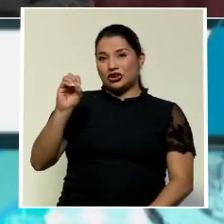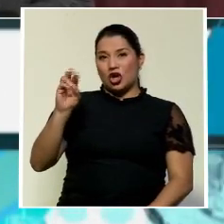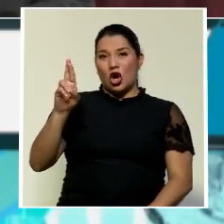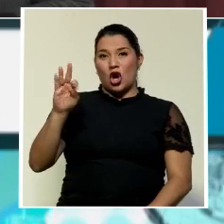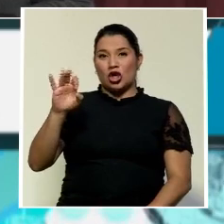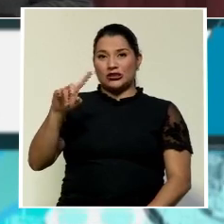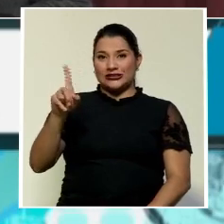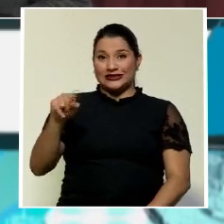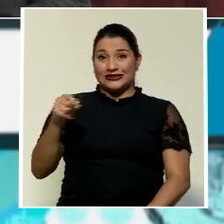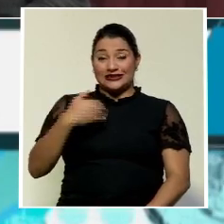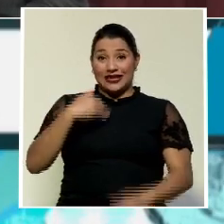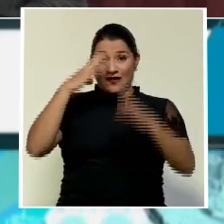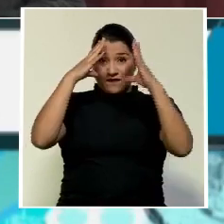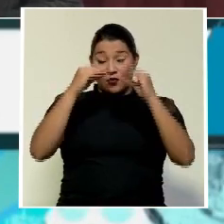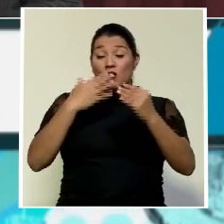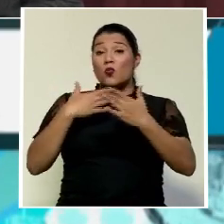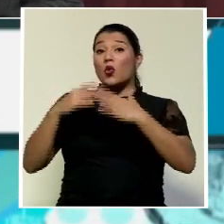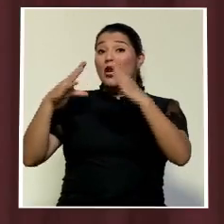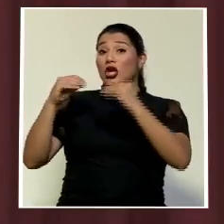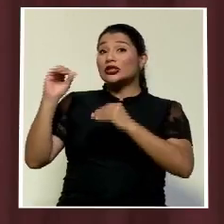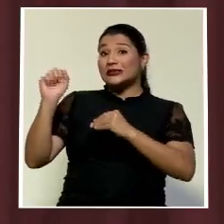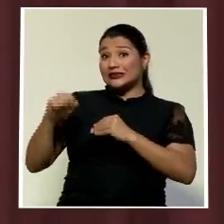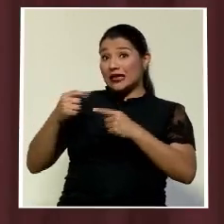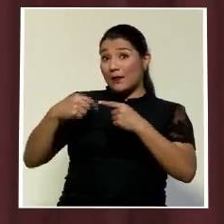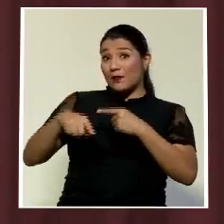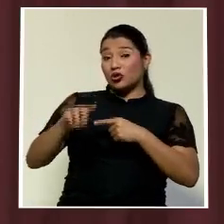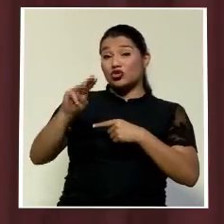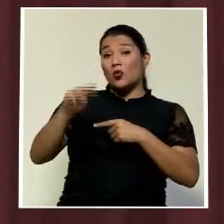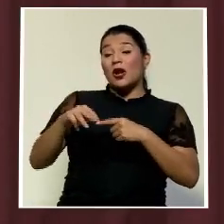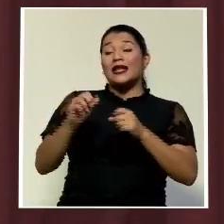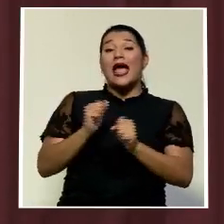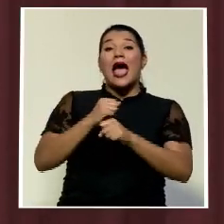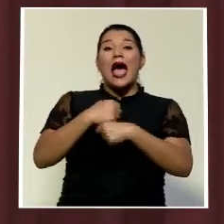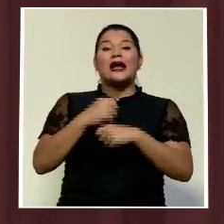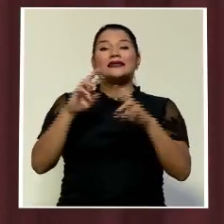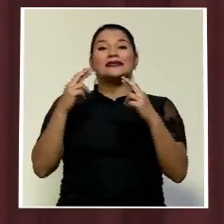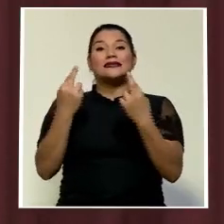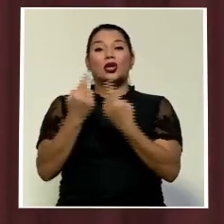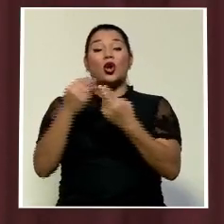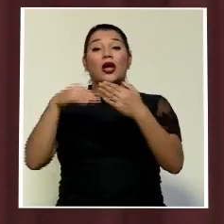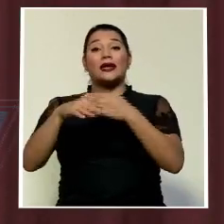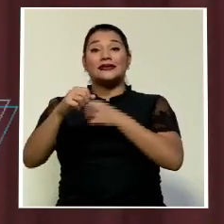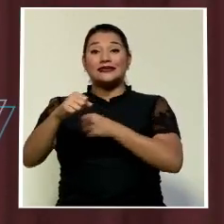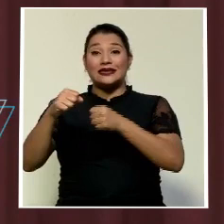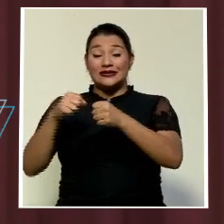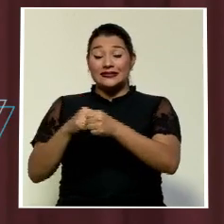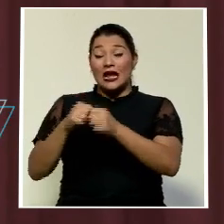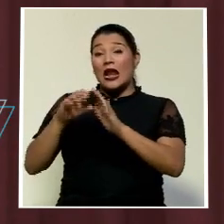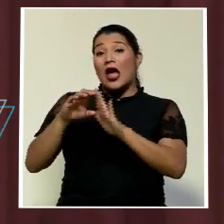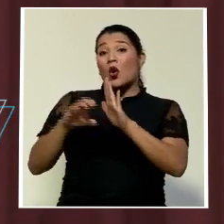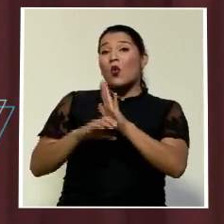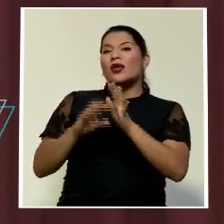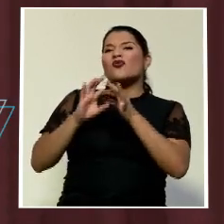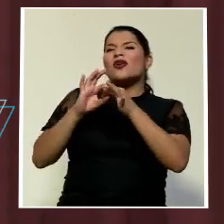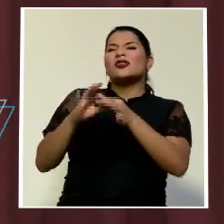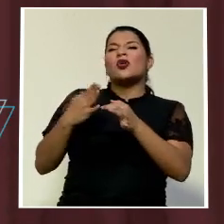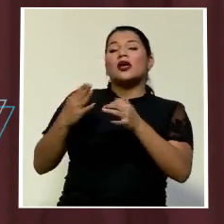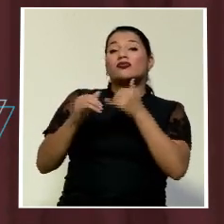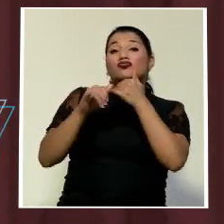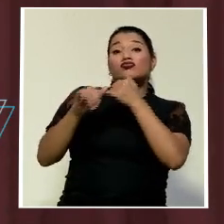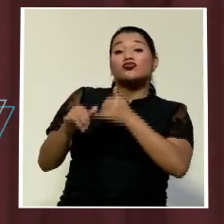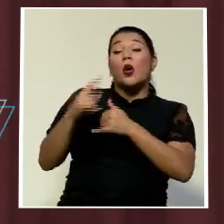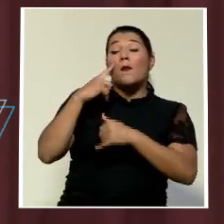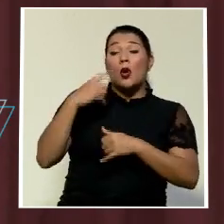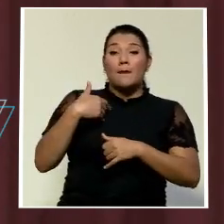Buenas noches, así es. El próximo martes se realizará la audiencia en la Sala Constitucional sobre un habeas corpus que presentó